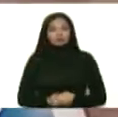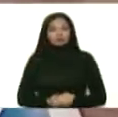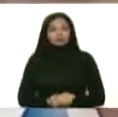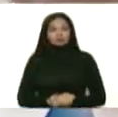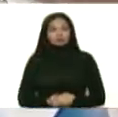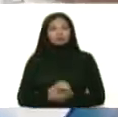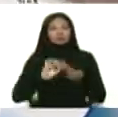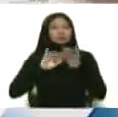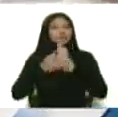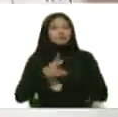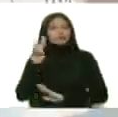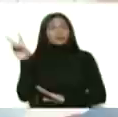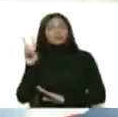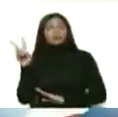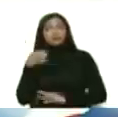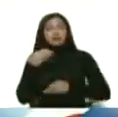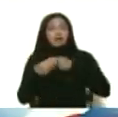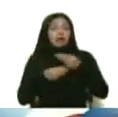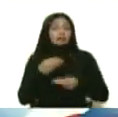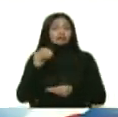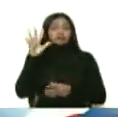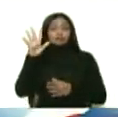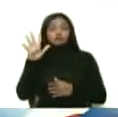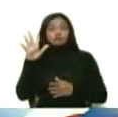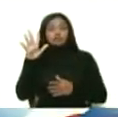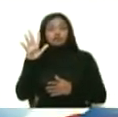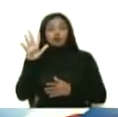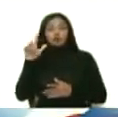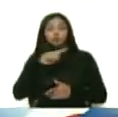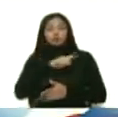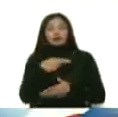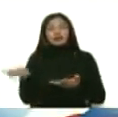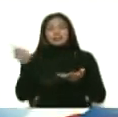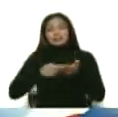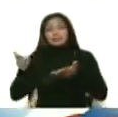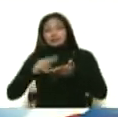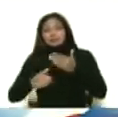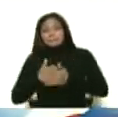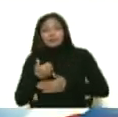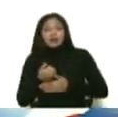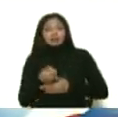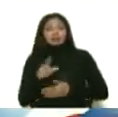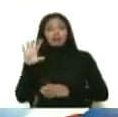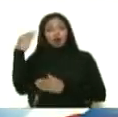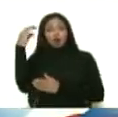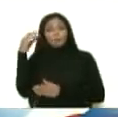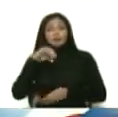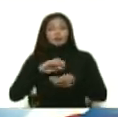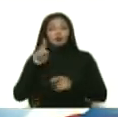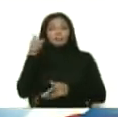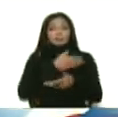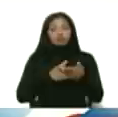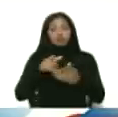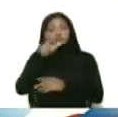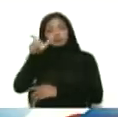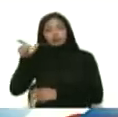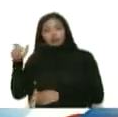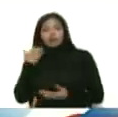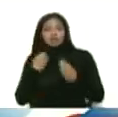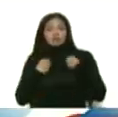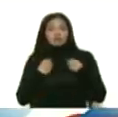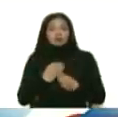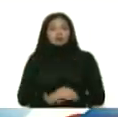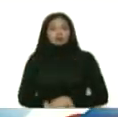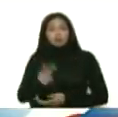Es decir, que Venezuela ha hecho 5 veces, 6 veces más pruebas que Colombia por millón de habitantes.